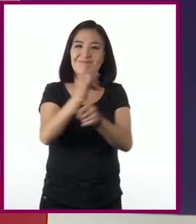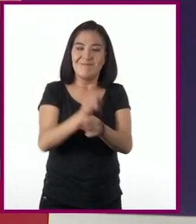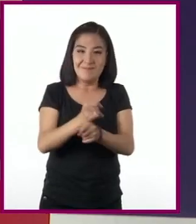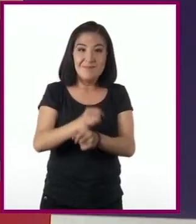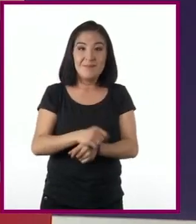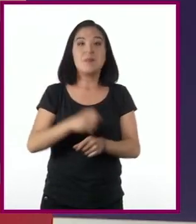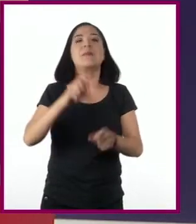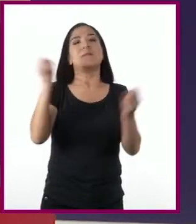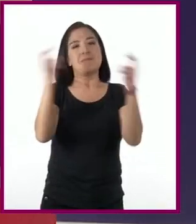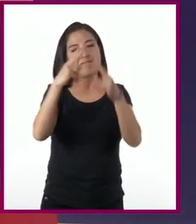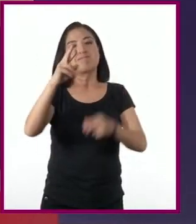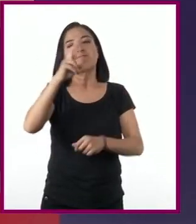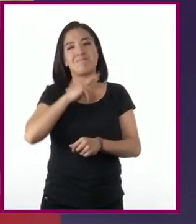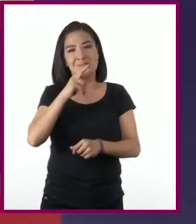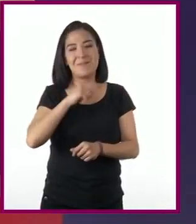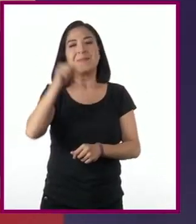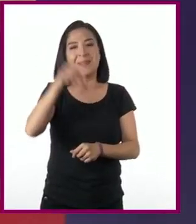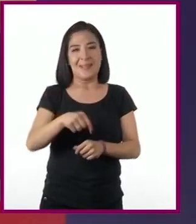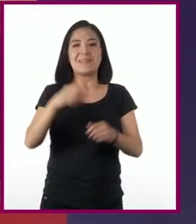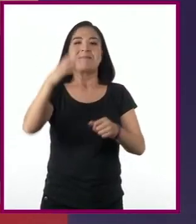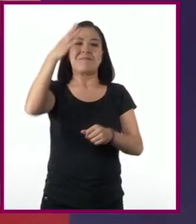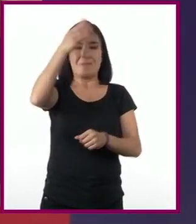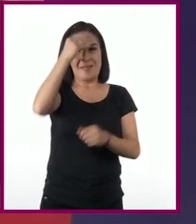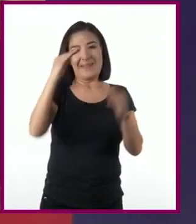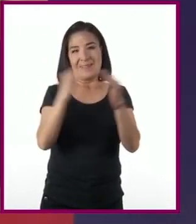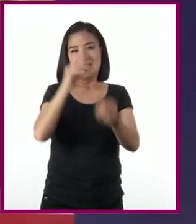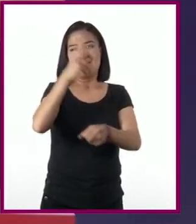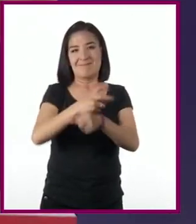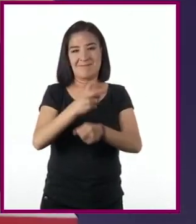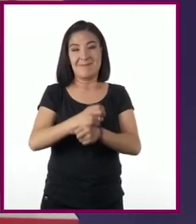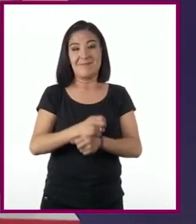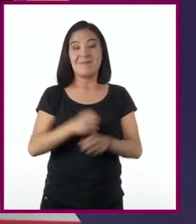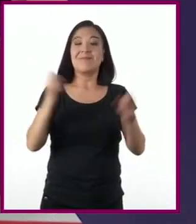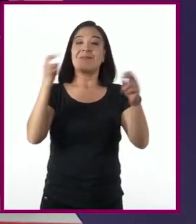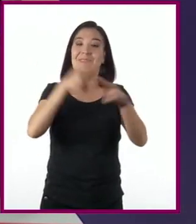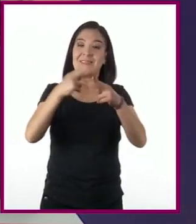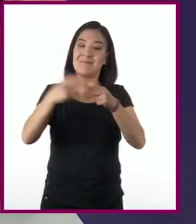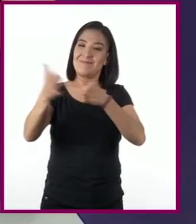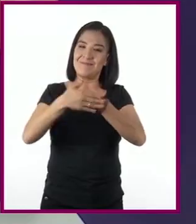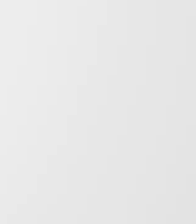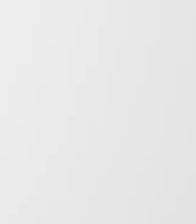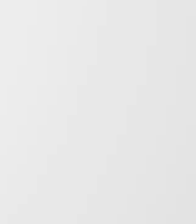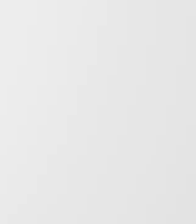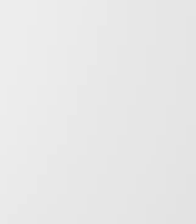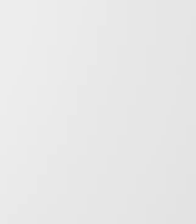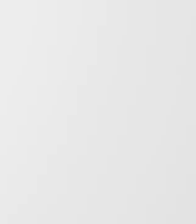así que nos vemos pronto aquí en Aprende en Casa 2. ¡Hasta la próxima!